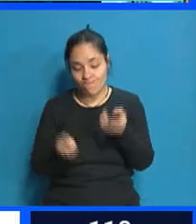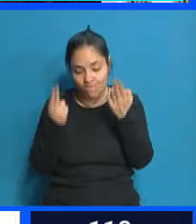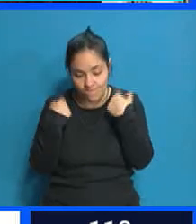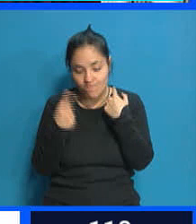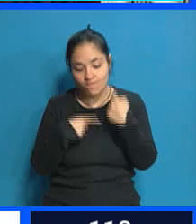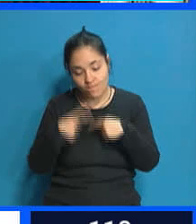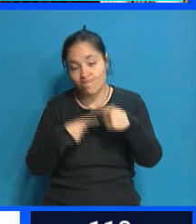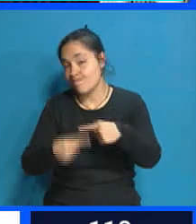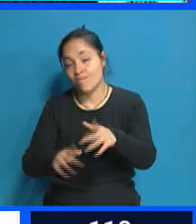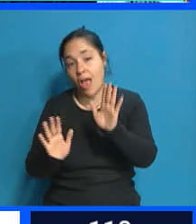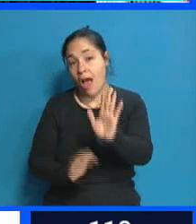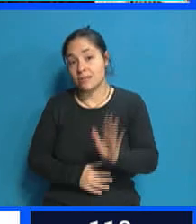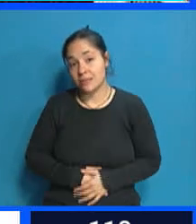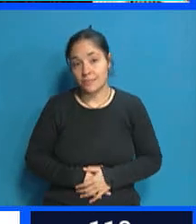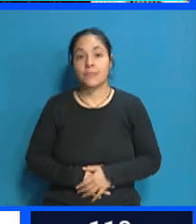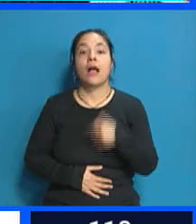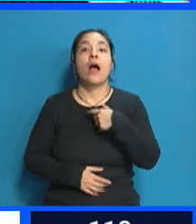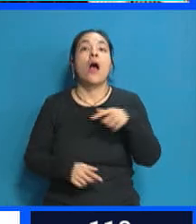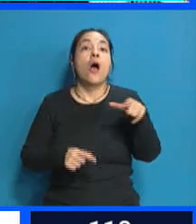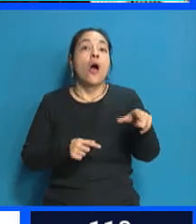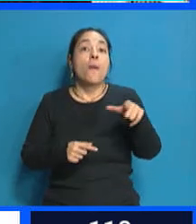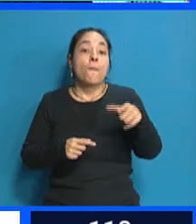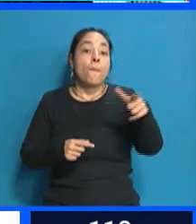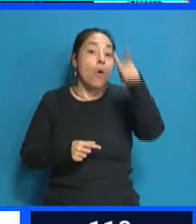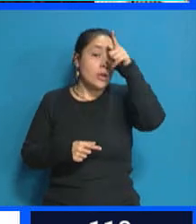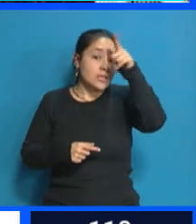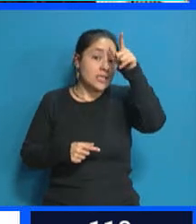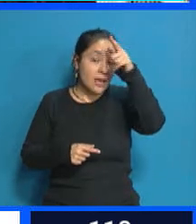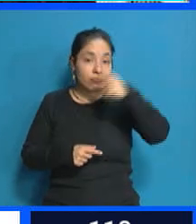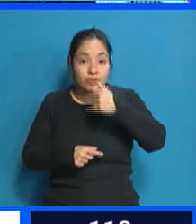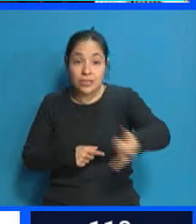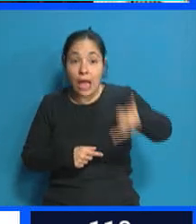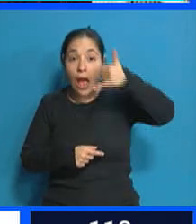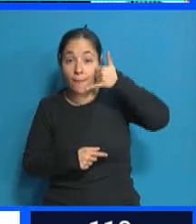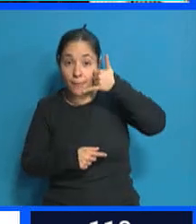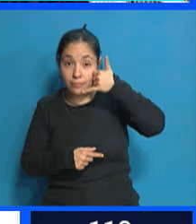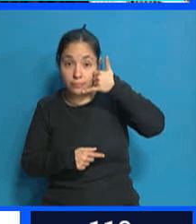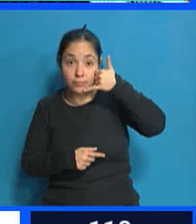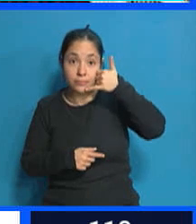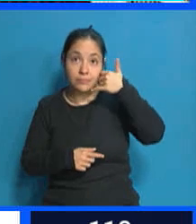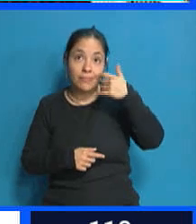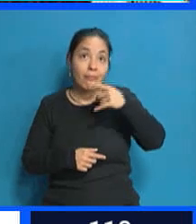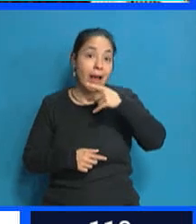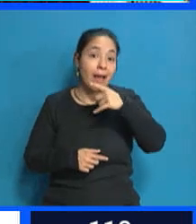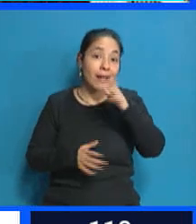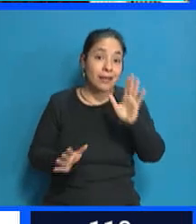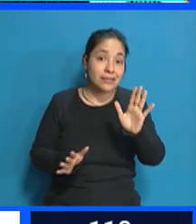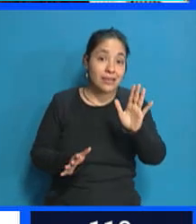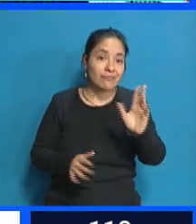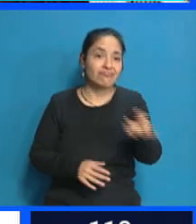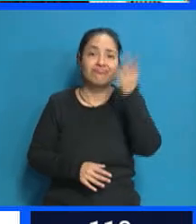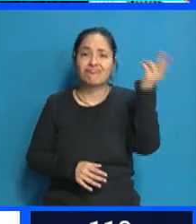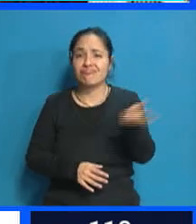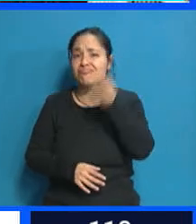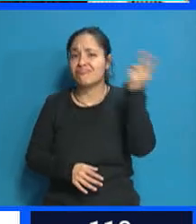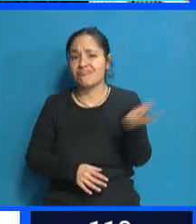con la policía, algunos vecinos nos mencionaban recién que por más que los llamen, en cierta manera nos dijeron que no servía de